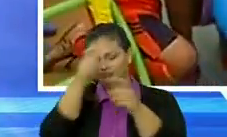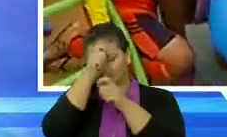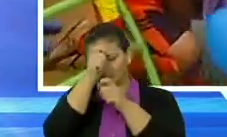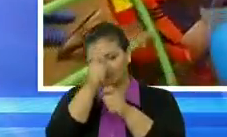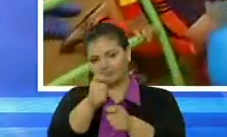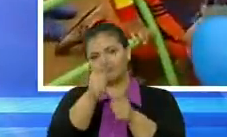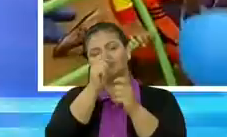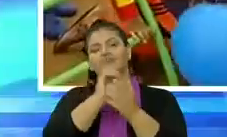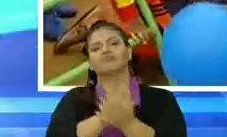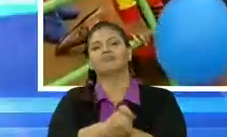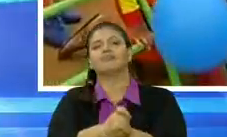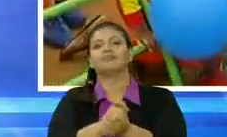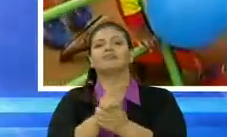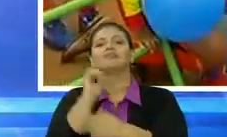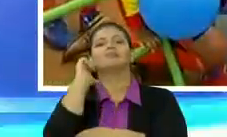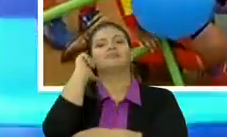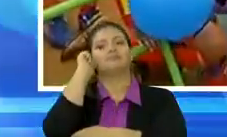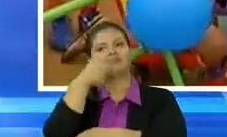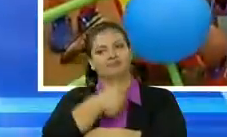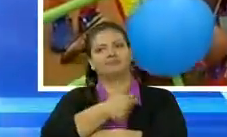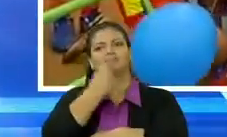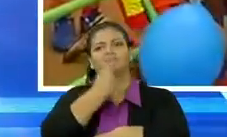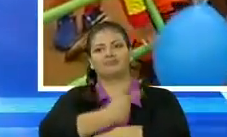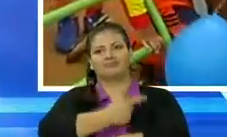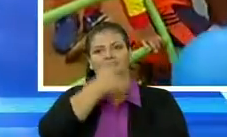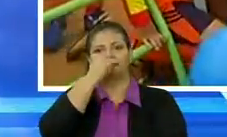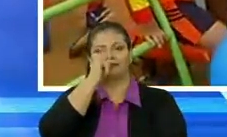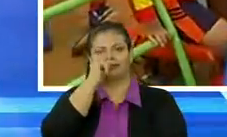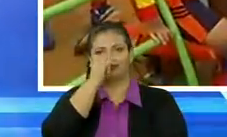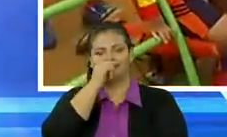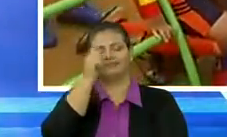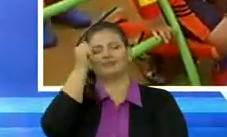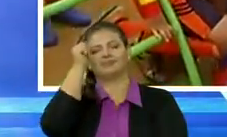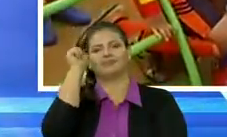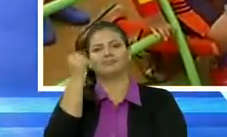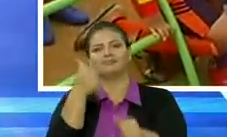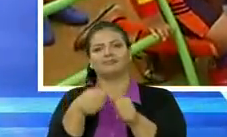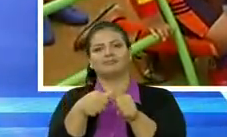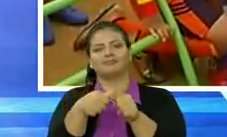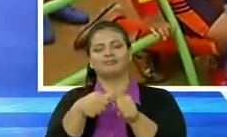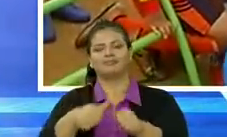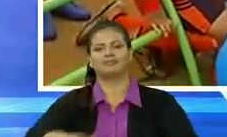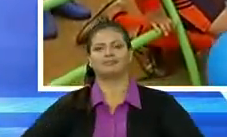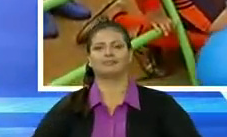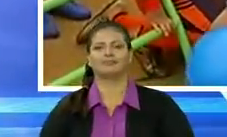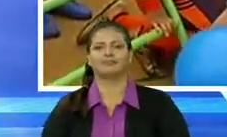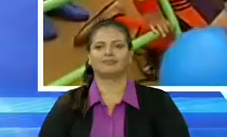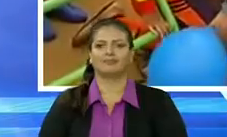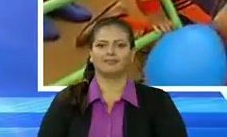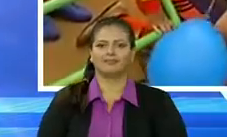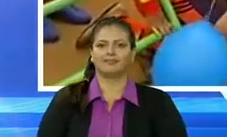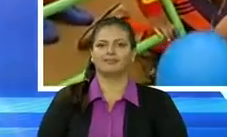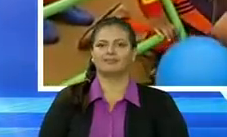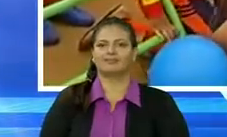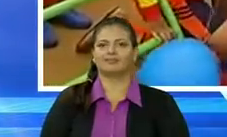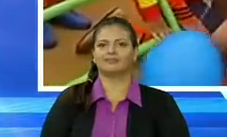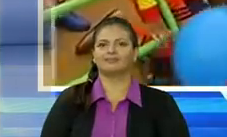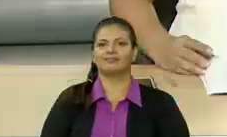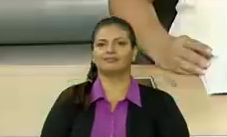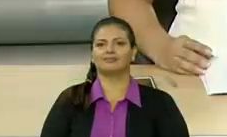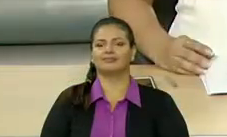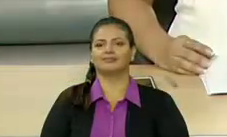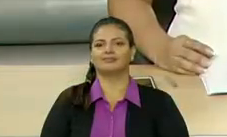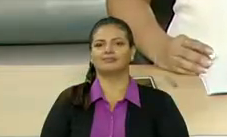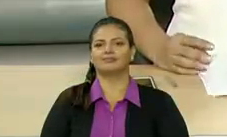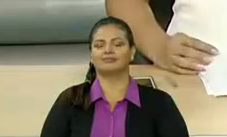Niño, ¿no? Sí, mañana. Bueno. Gracias, Pili. Gracias. Sigue disfrutando. Y ahí nos sale. Vamos